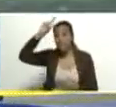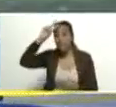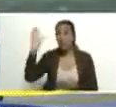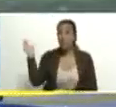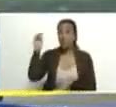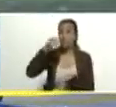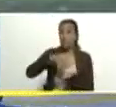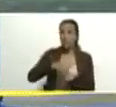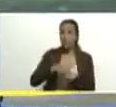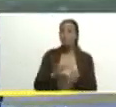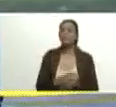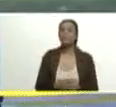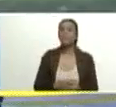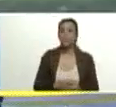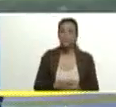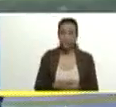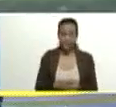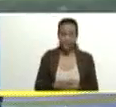de la película.